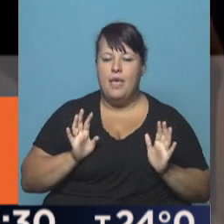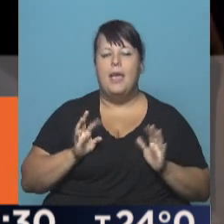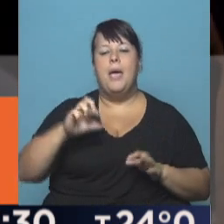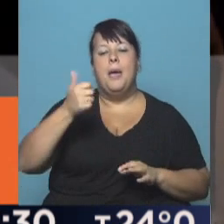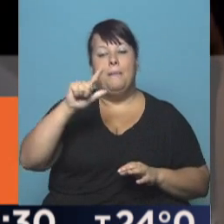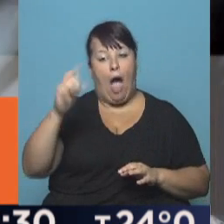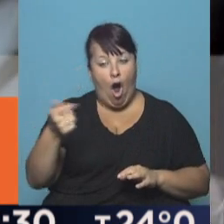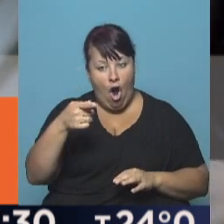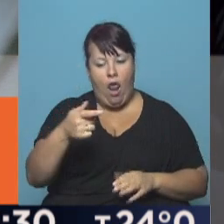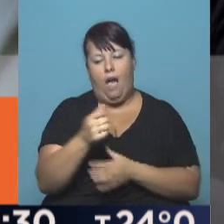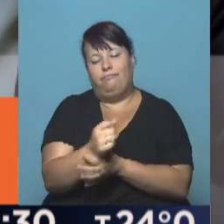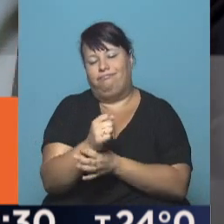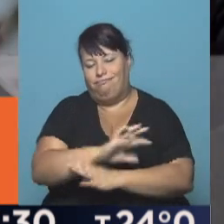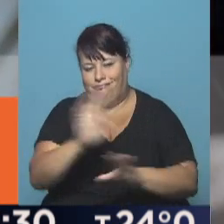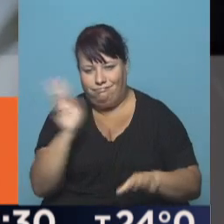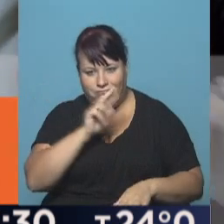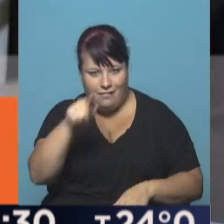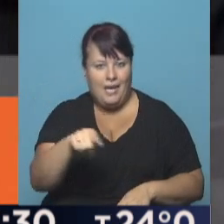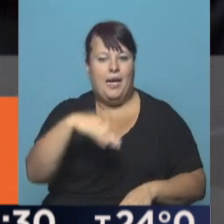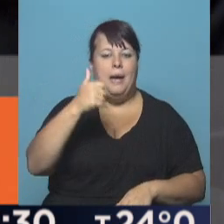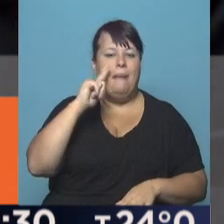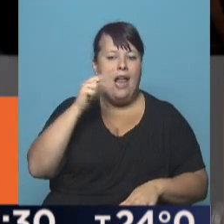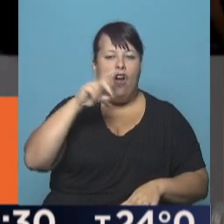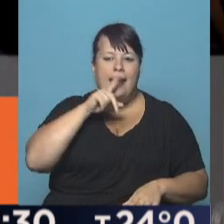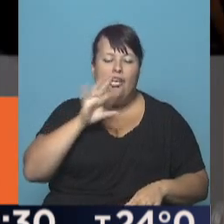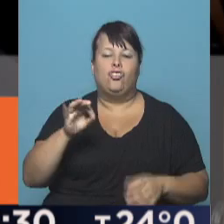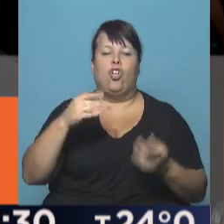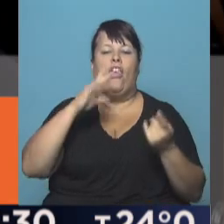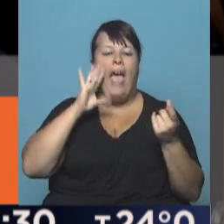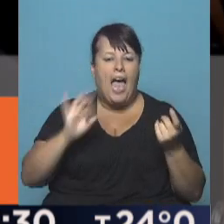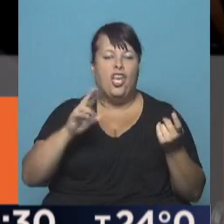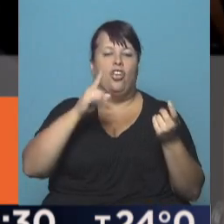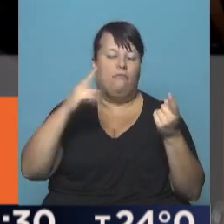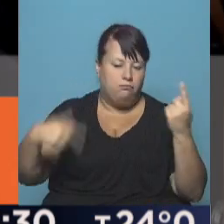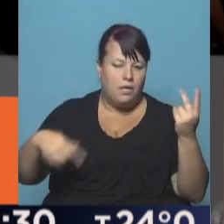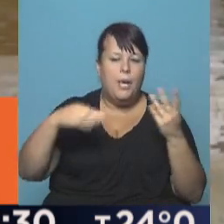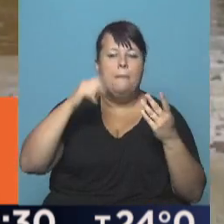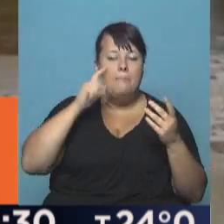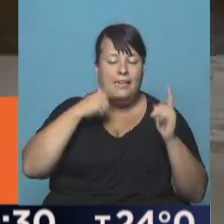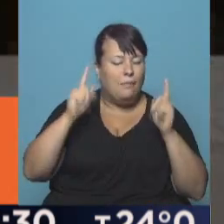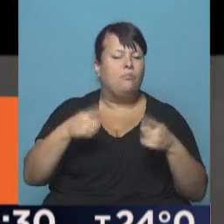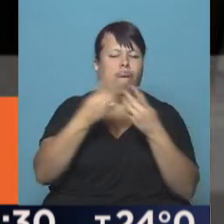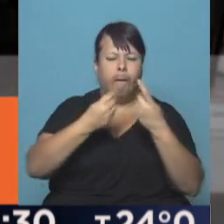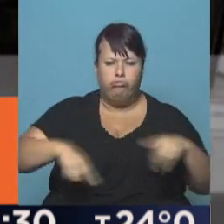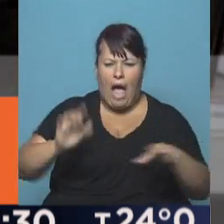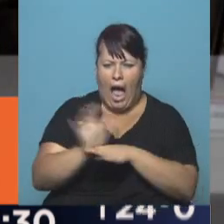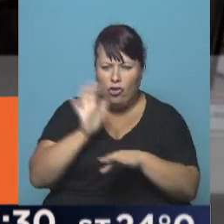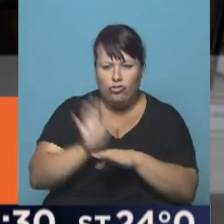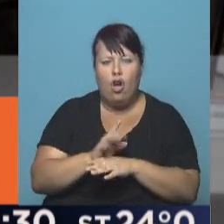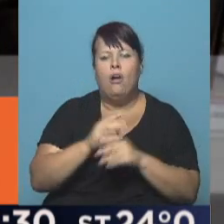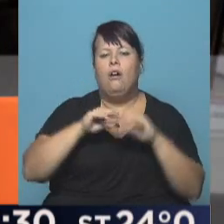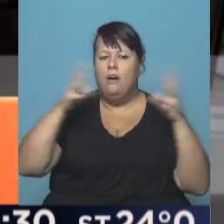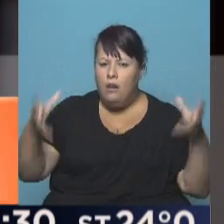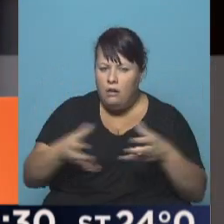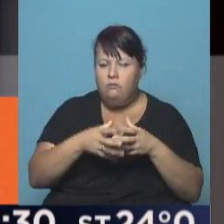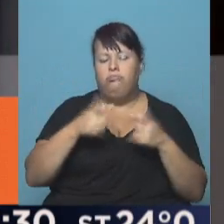Paola Barrientos, gran protagonista. María Boneto, Darío Grandinetti, Darío Barassi, Fernán Mirás también, muchos otros actores sumándose